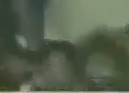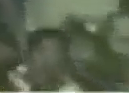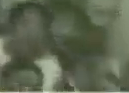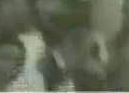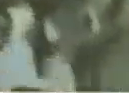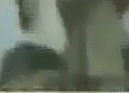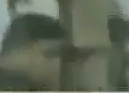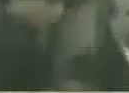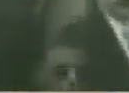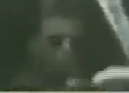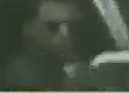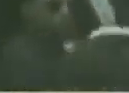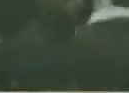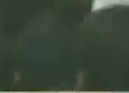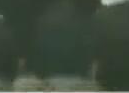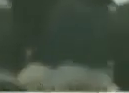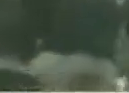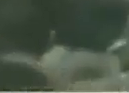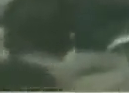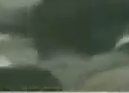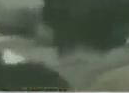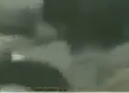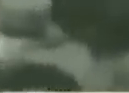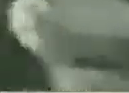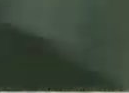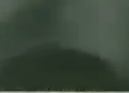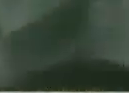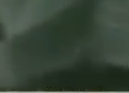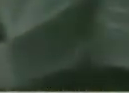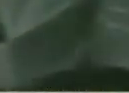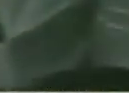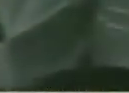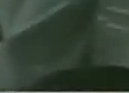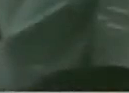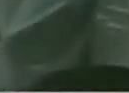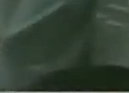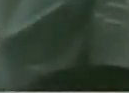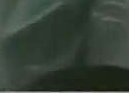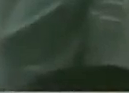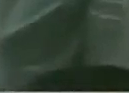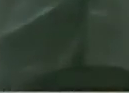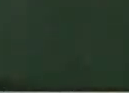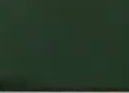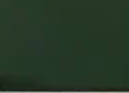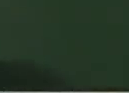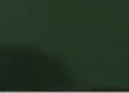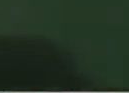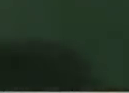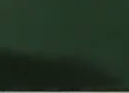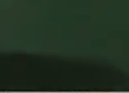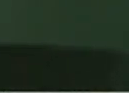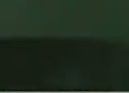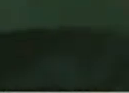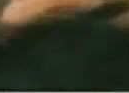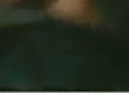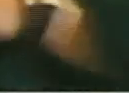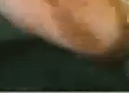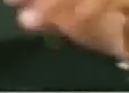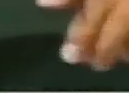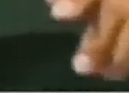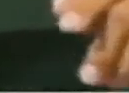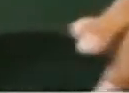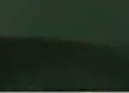se consagraría en la unidad de los pueblos en una lucha antiimperialista. Es un proyecto con el nombre de Proyecto Nacional